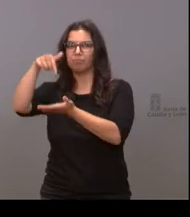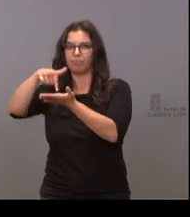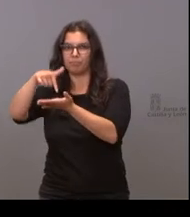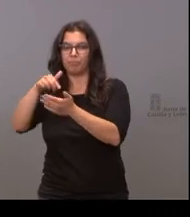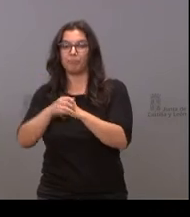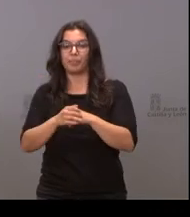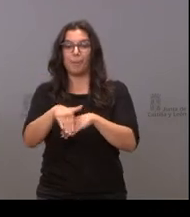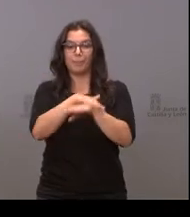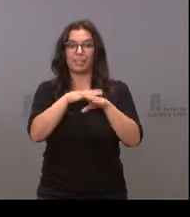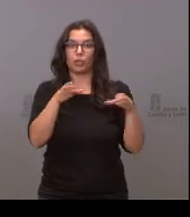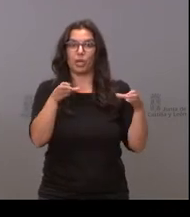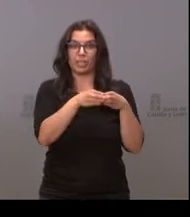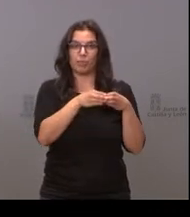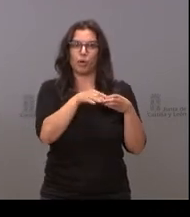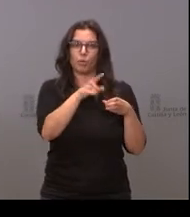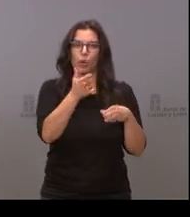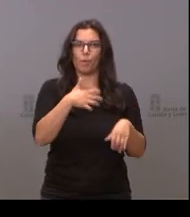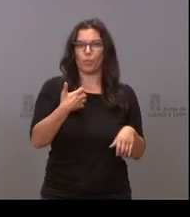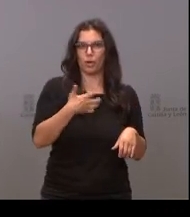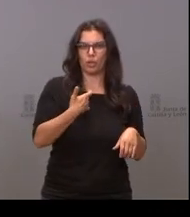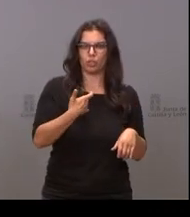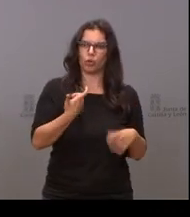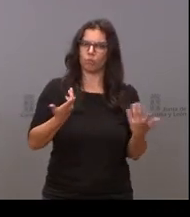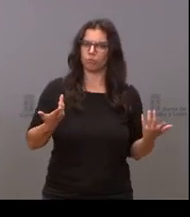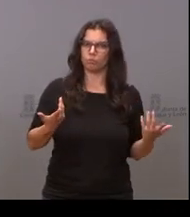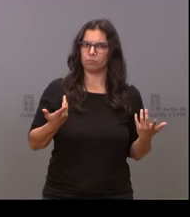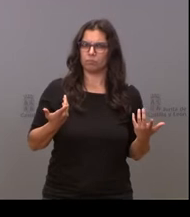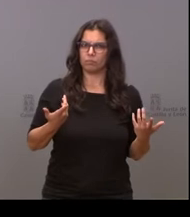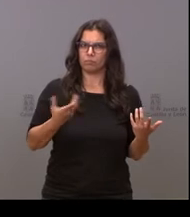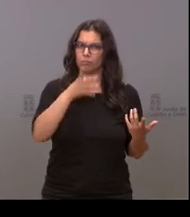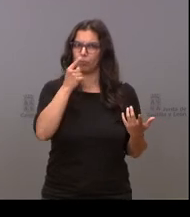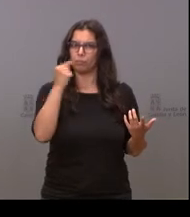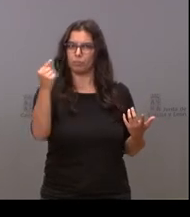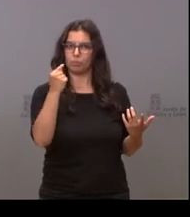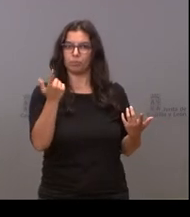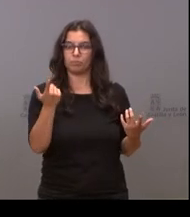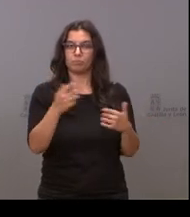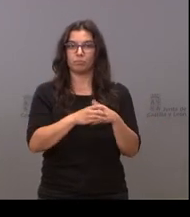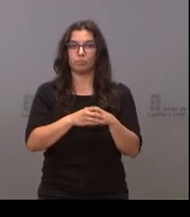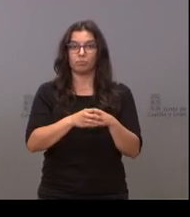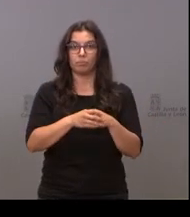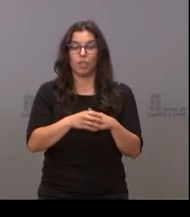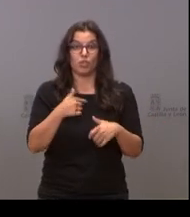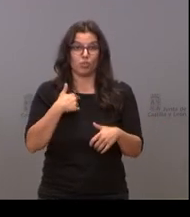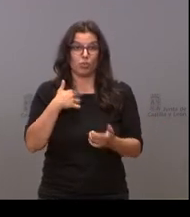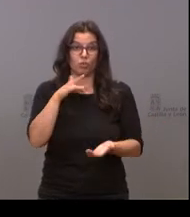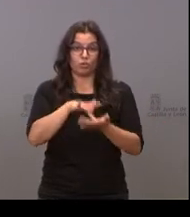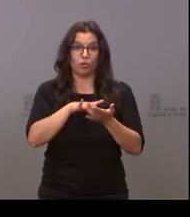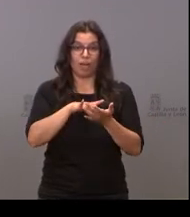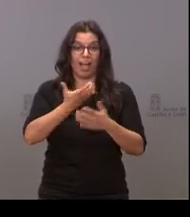ministro se sintió molesto y ofendido yo que he sido ocho años